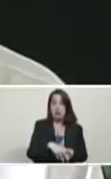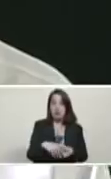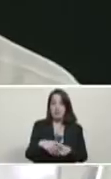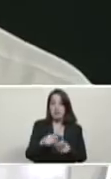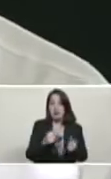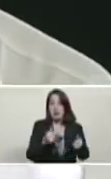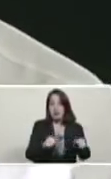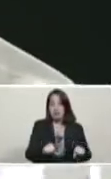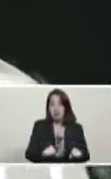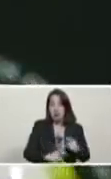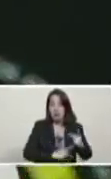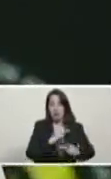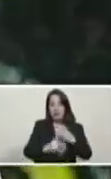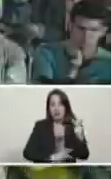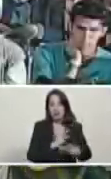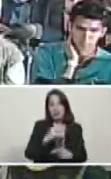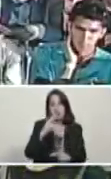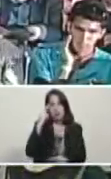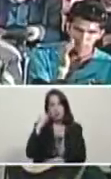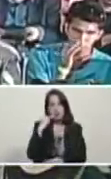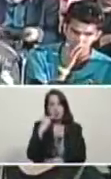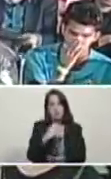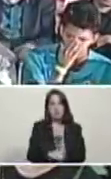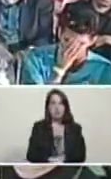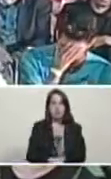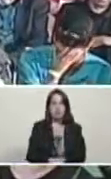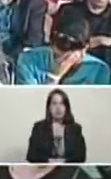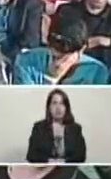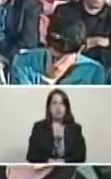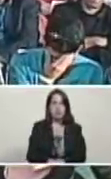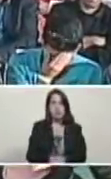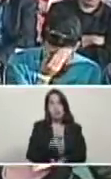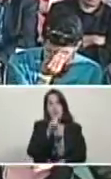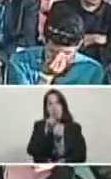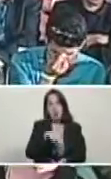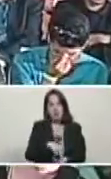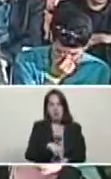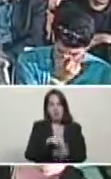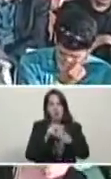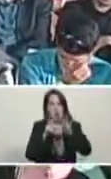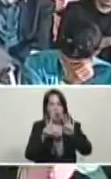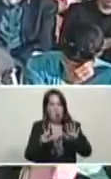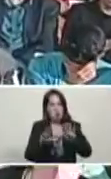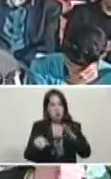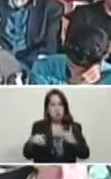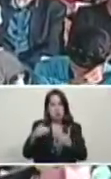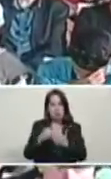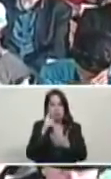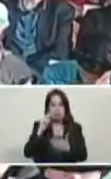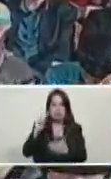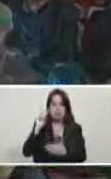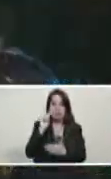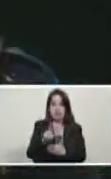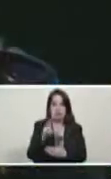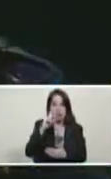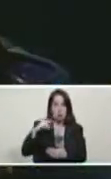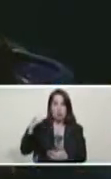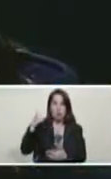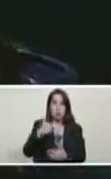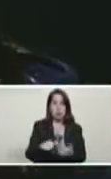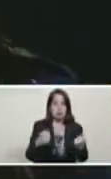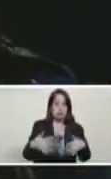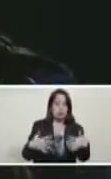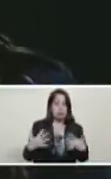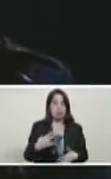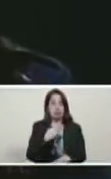proceso bolivariano desde 2008 se evidencia una crisis estructural